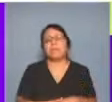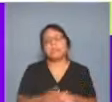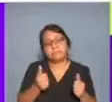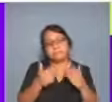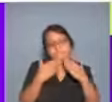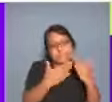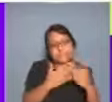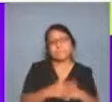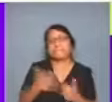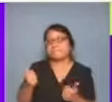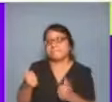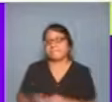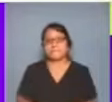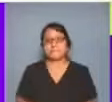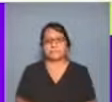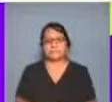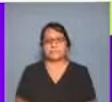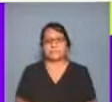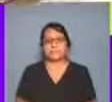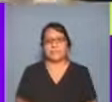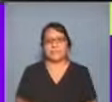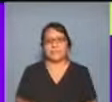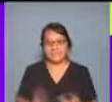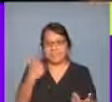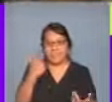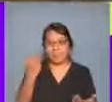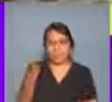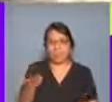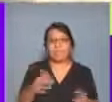gracias Ahí está algunas personas